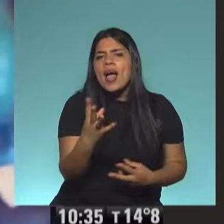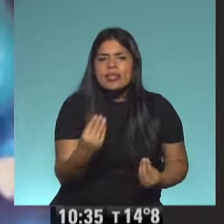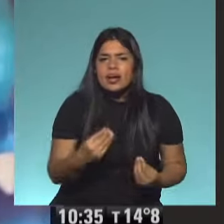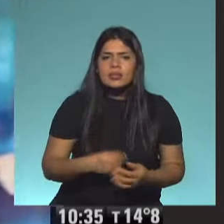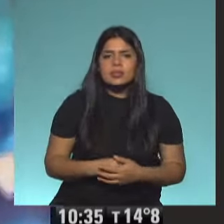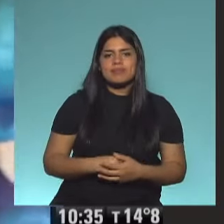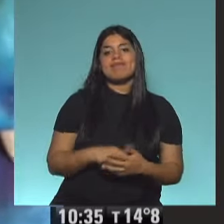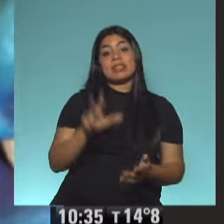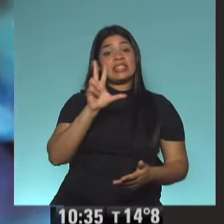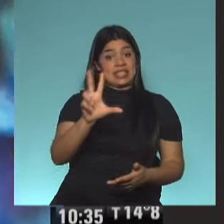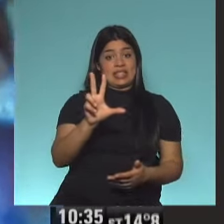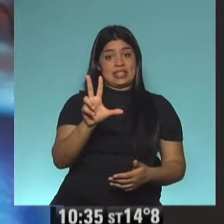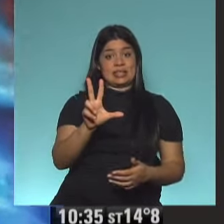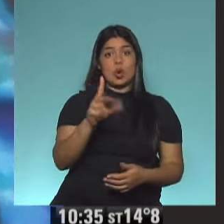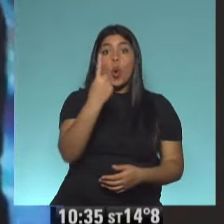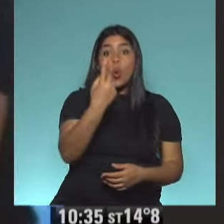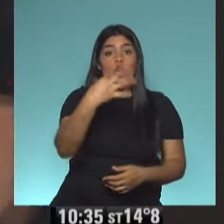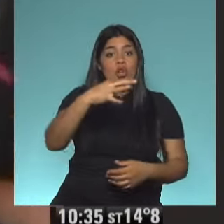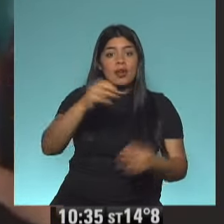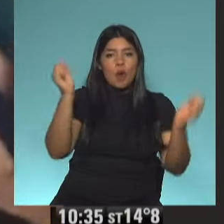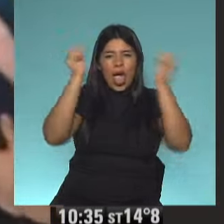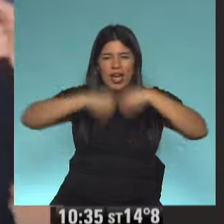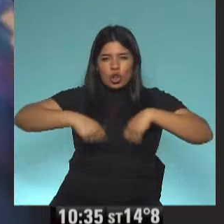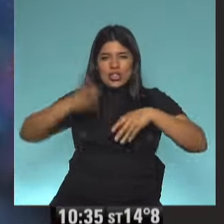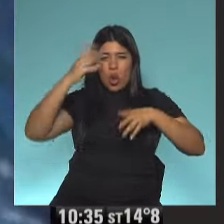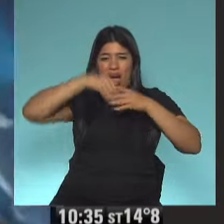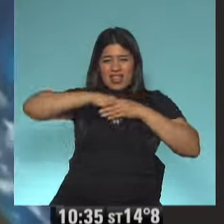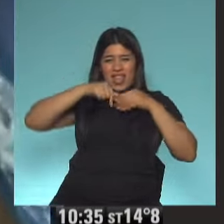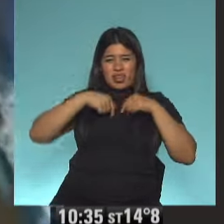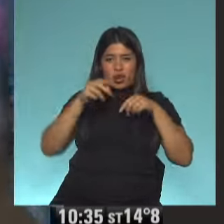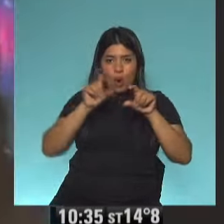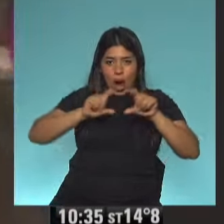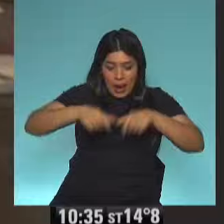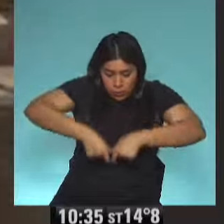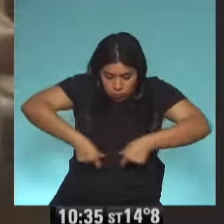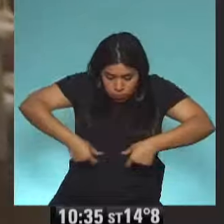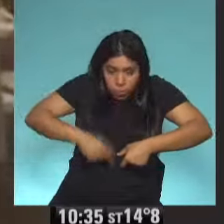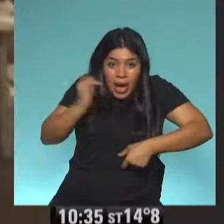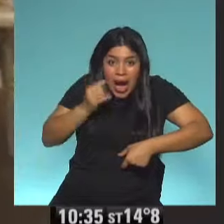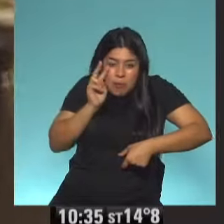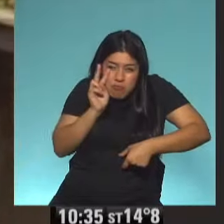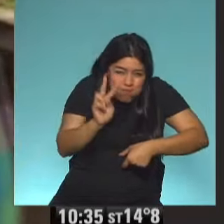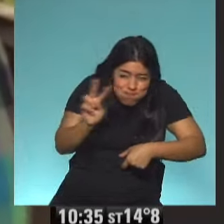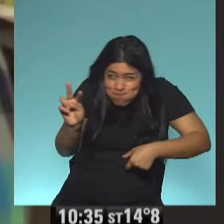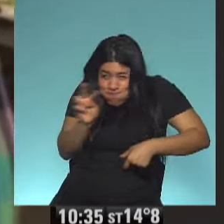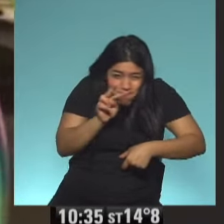Va uno aquí adentro, que por esta ventanita puede mirar, que hicimos en el ombligo,